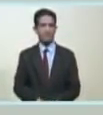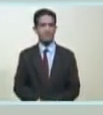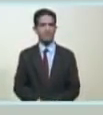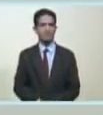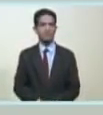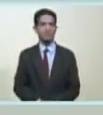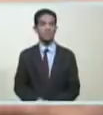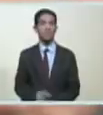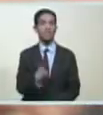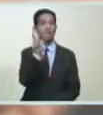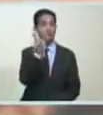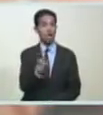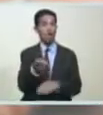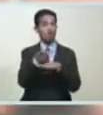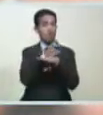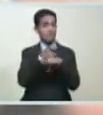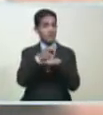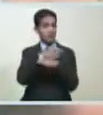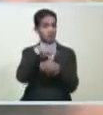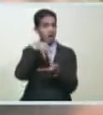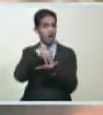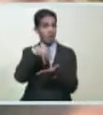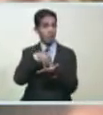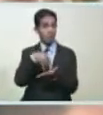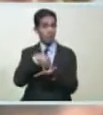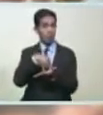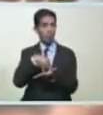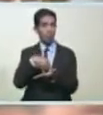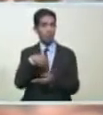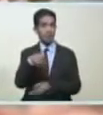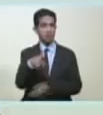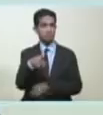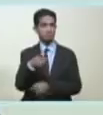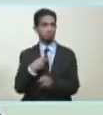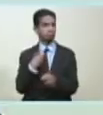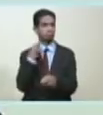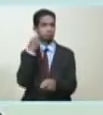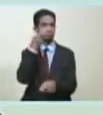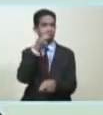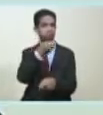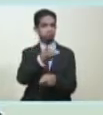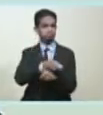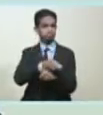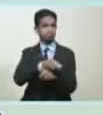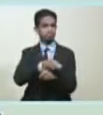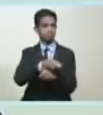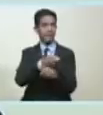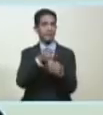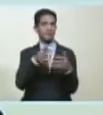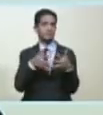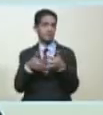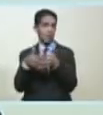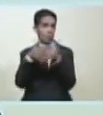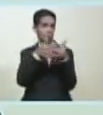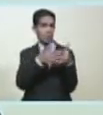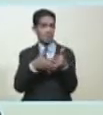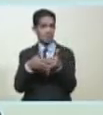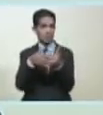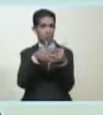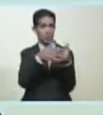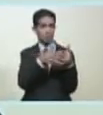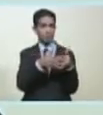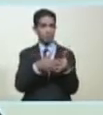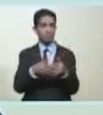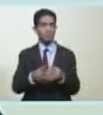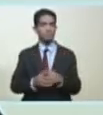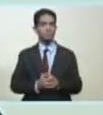Gobernador Rafael Lacaba estudió una carrera universitaria en New Jersey, hizo estudios en New